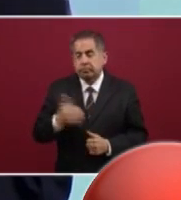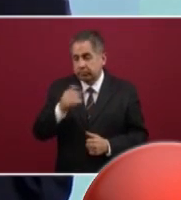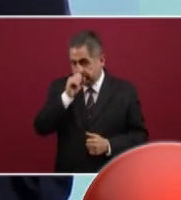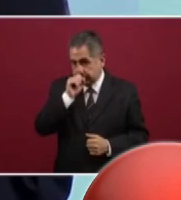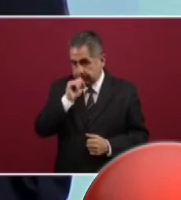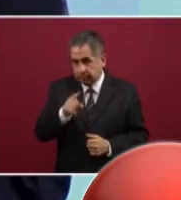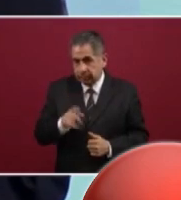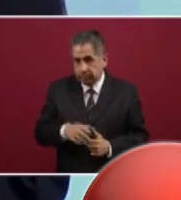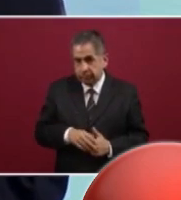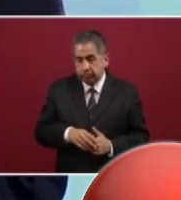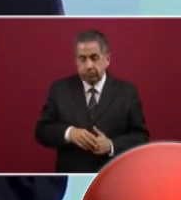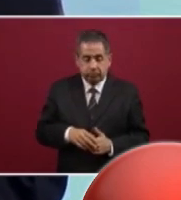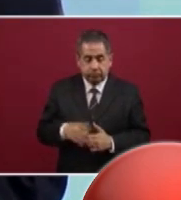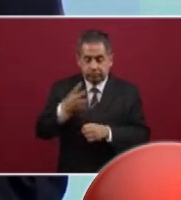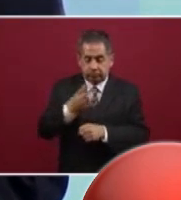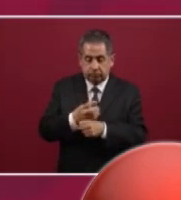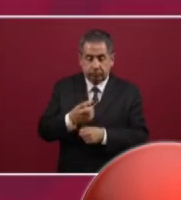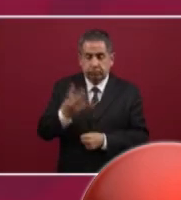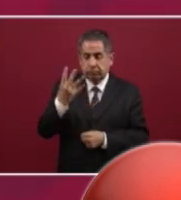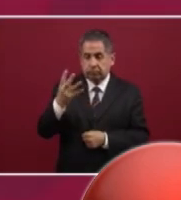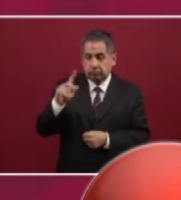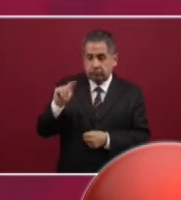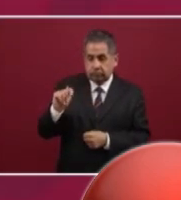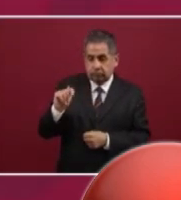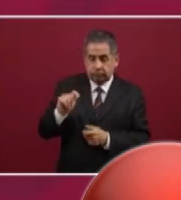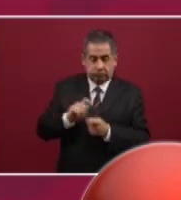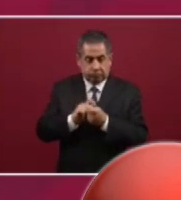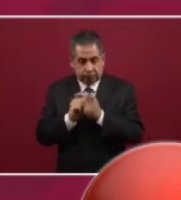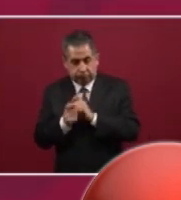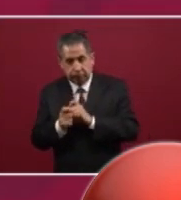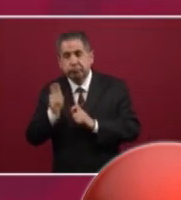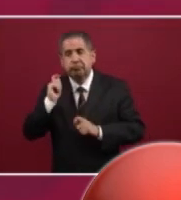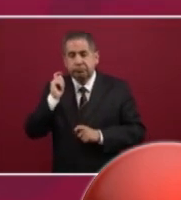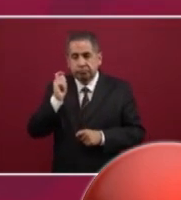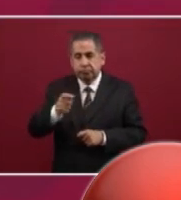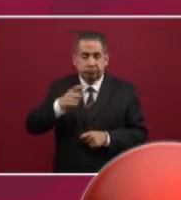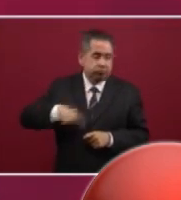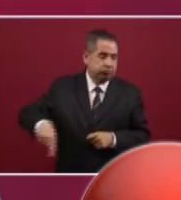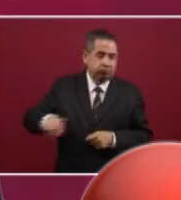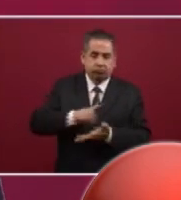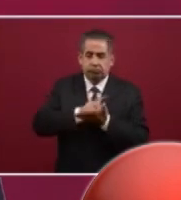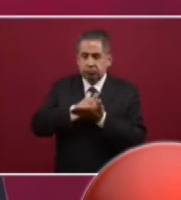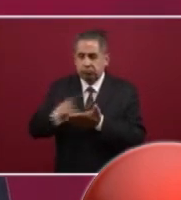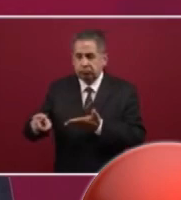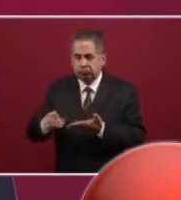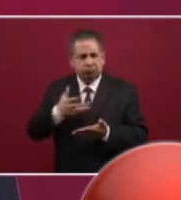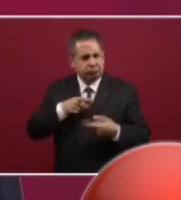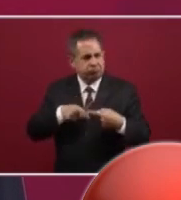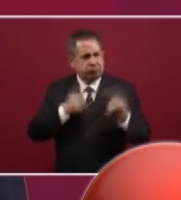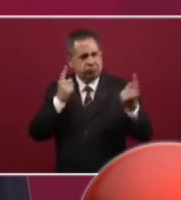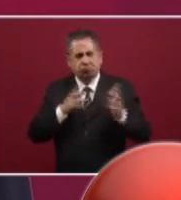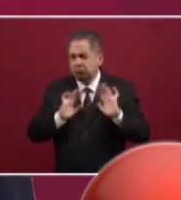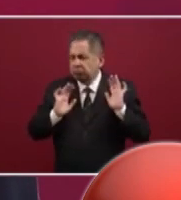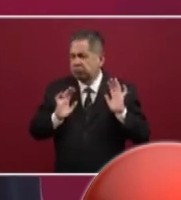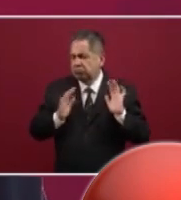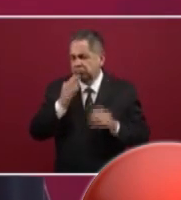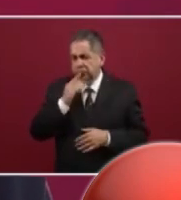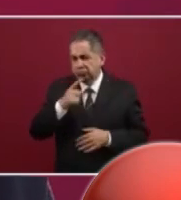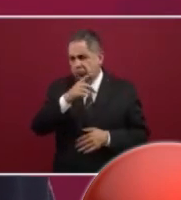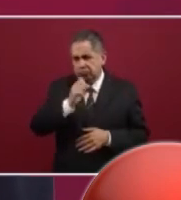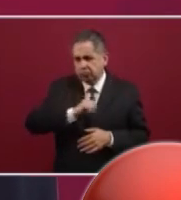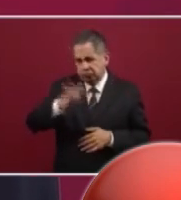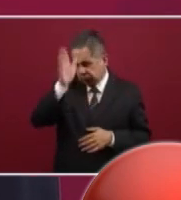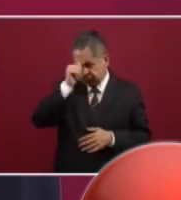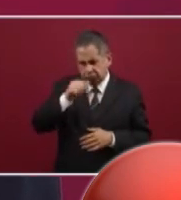y la cuarta transformación significa garantizar el derecho a disentir, el derecho a